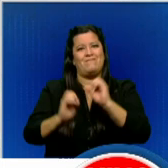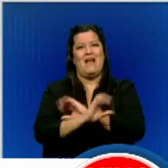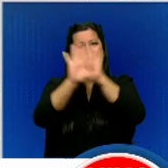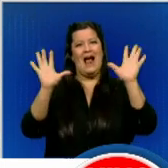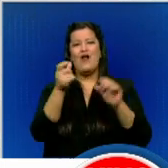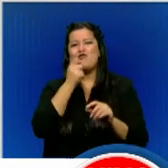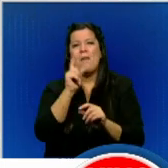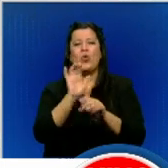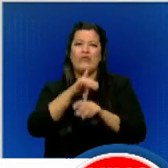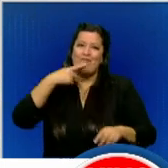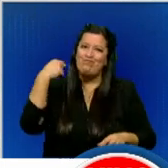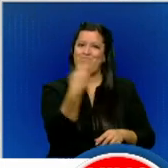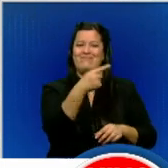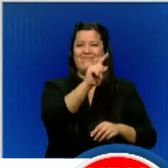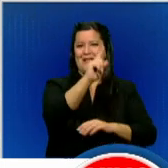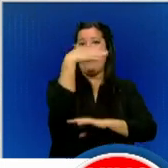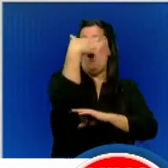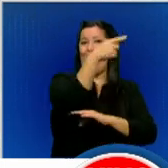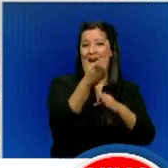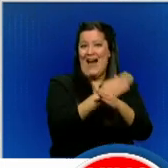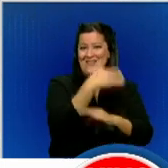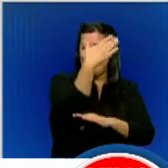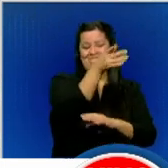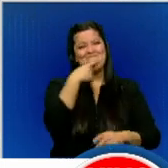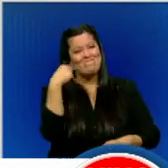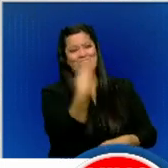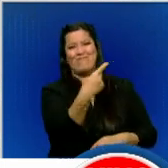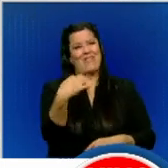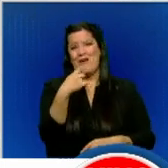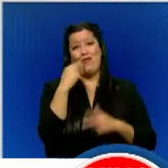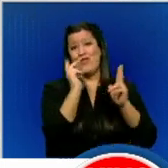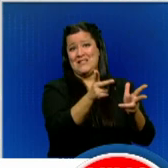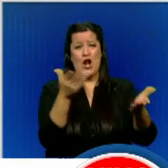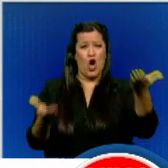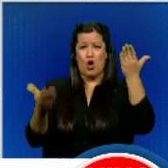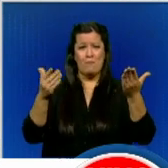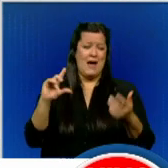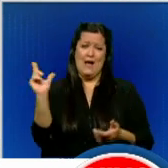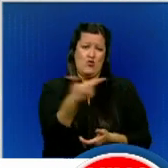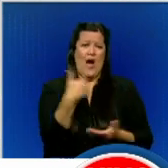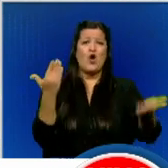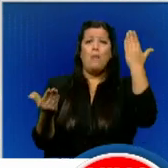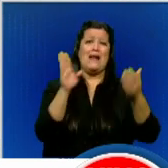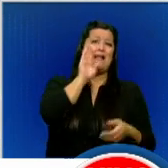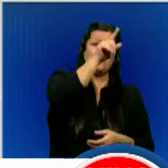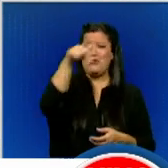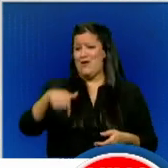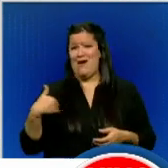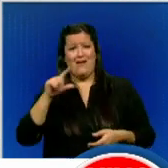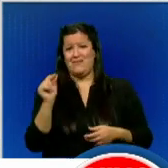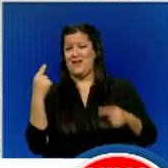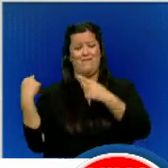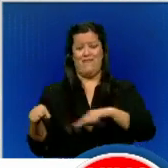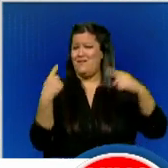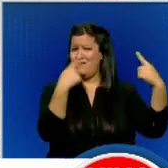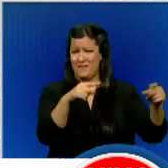este al orador que me antecede pero lo debo decir estamos comparando cosas que no son comparables además en